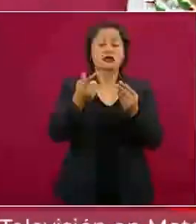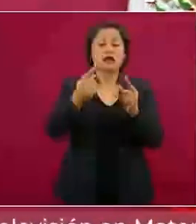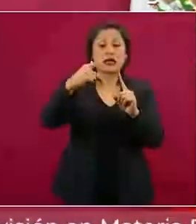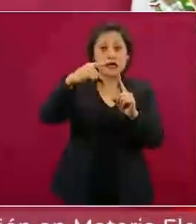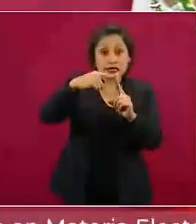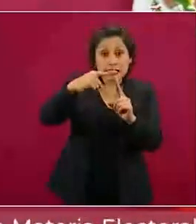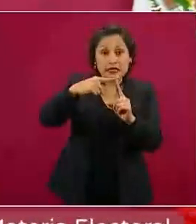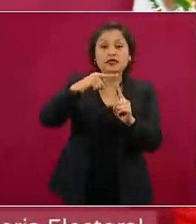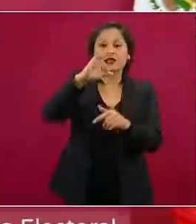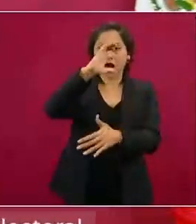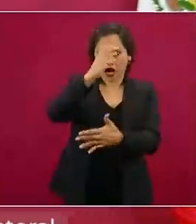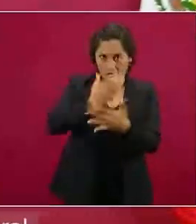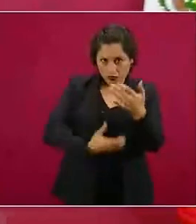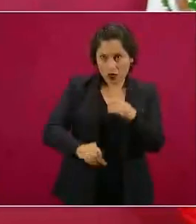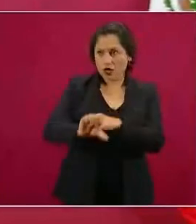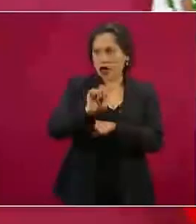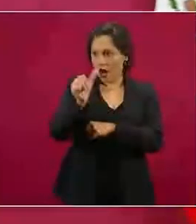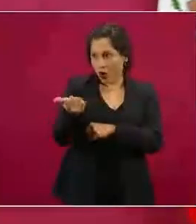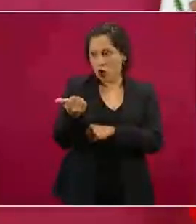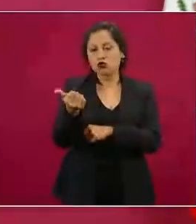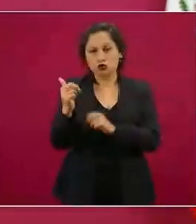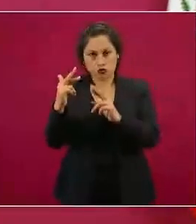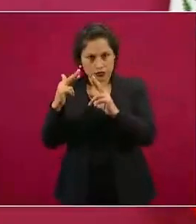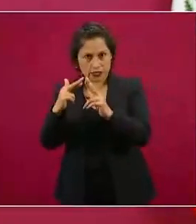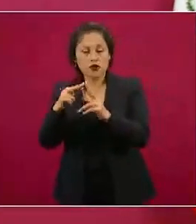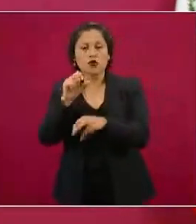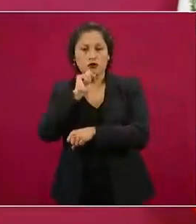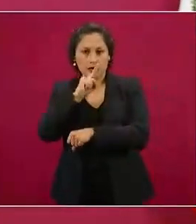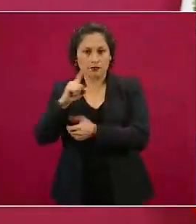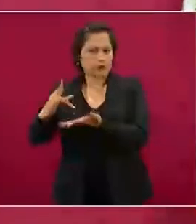Iglesia Católica, de las iglesias también